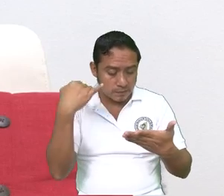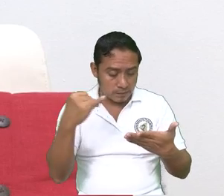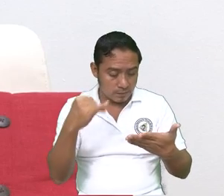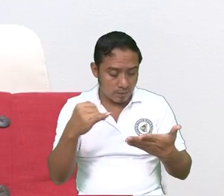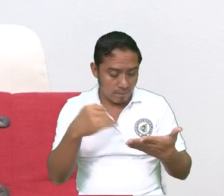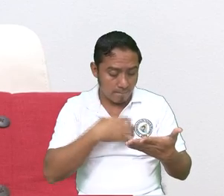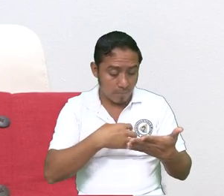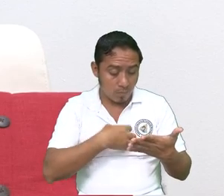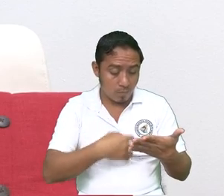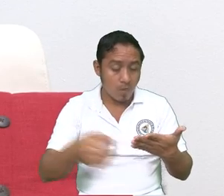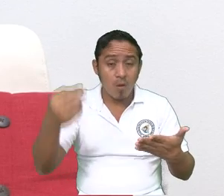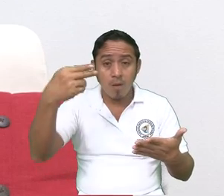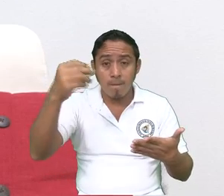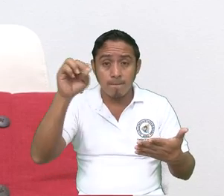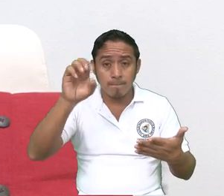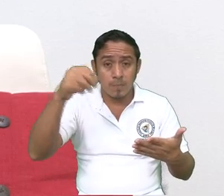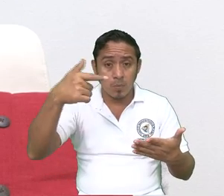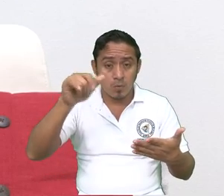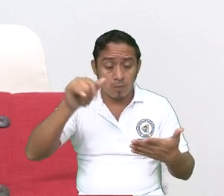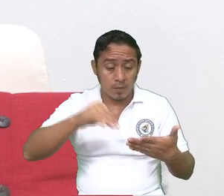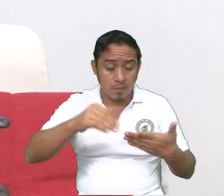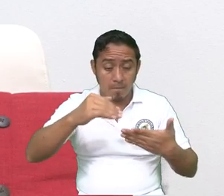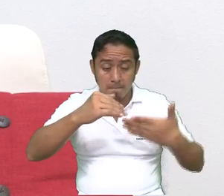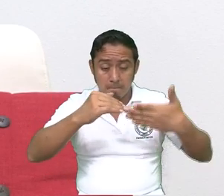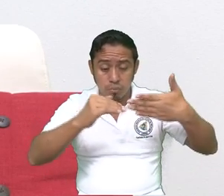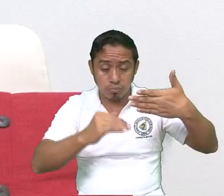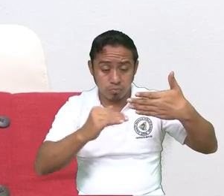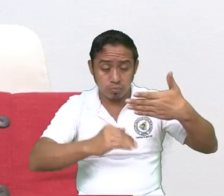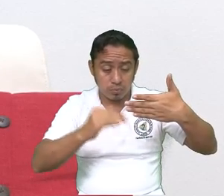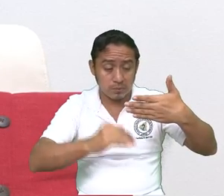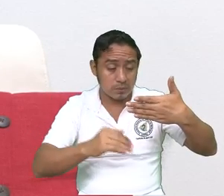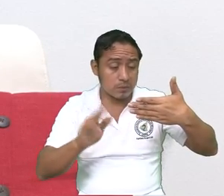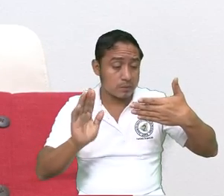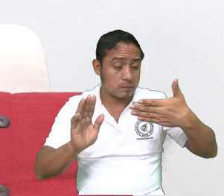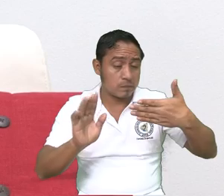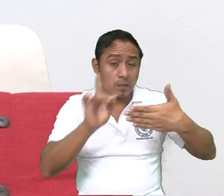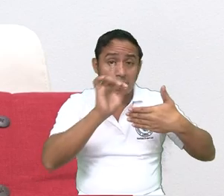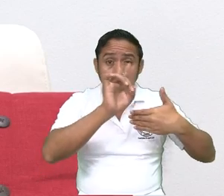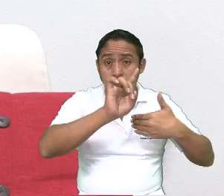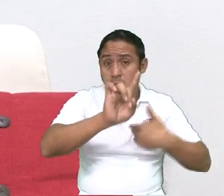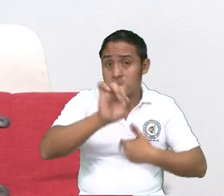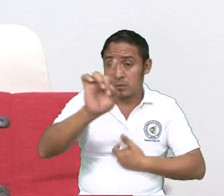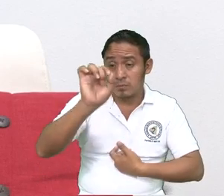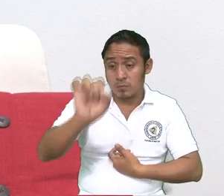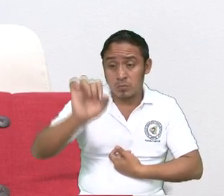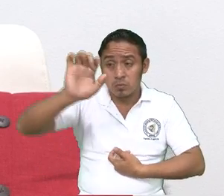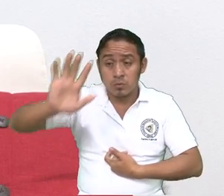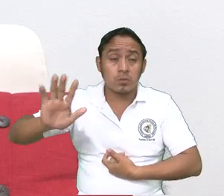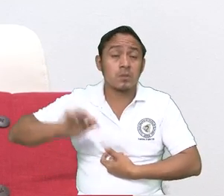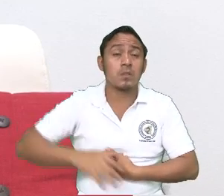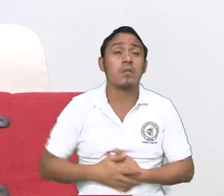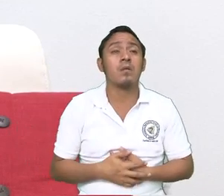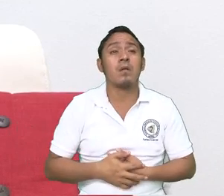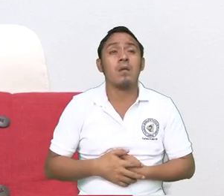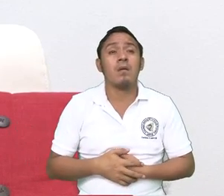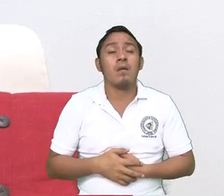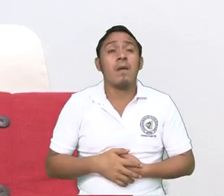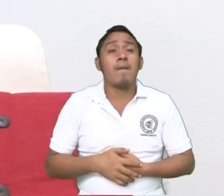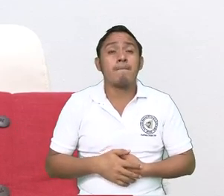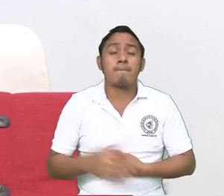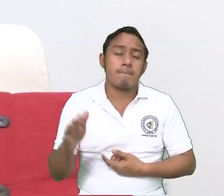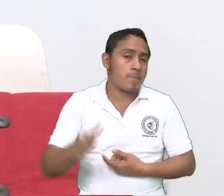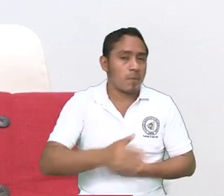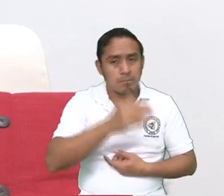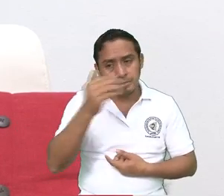hay valores de molina por debajo del nivel meta en este caso menos del 0.5 y algunas otras